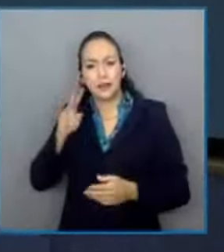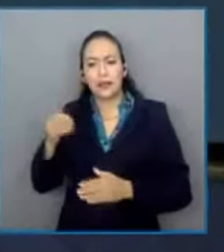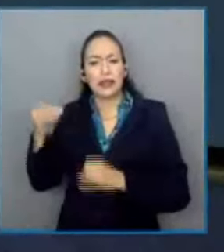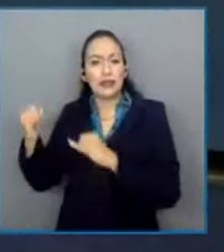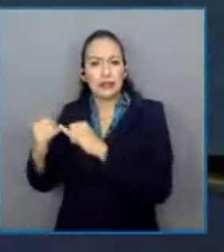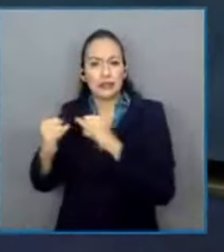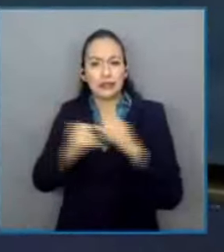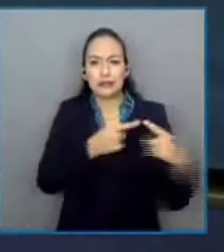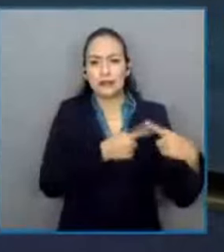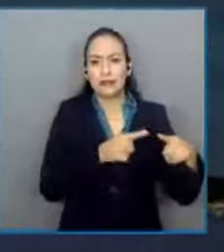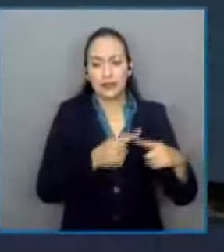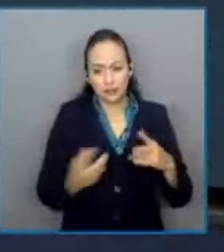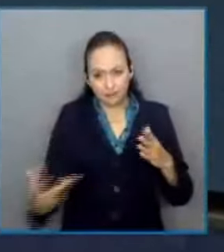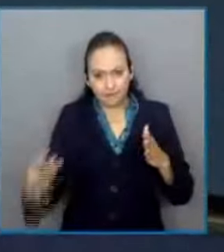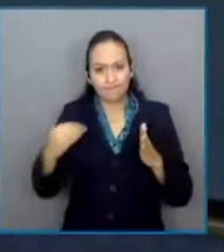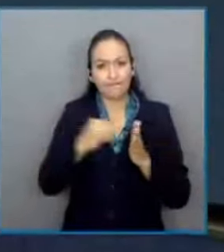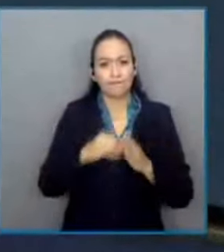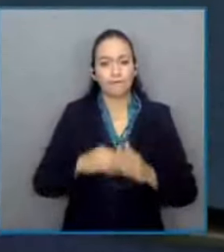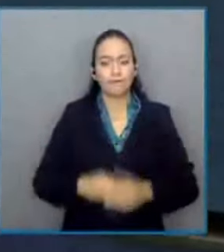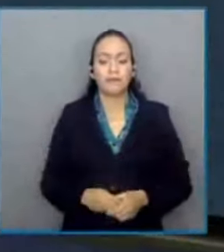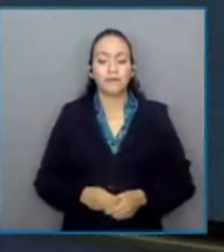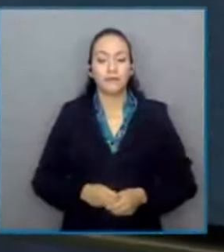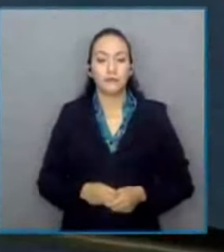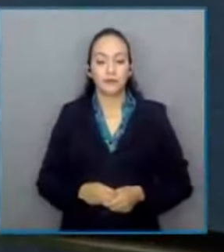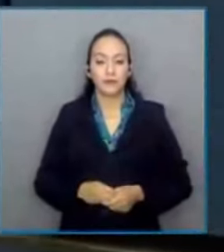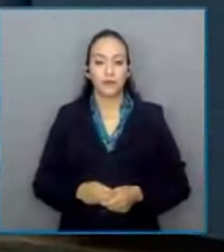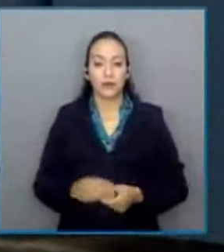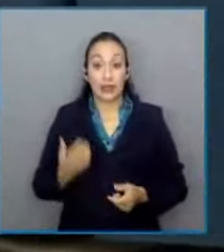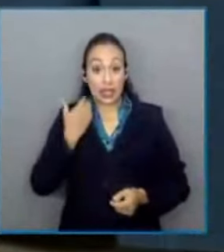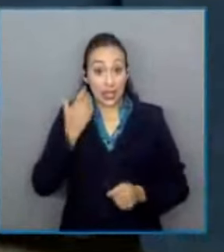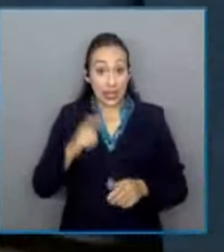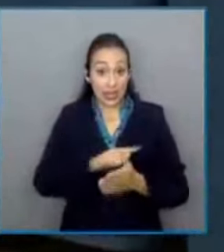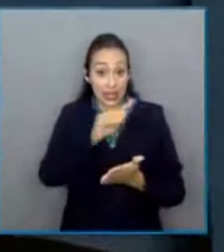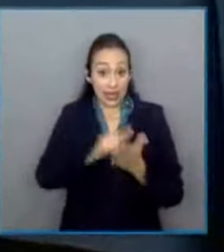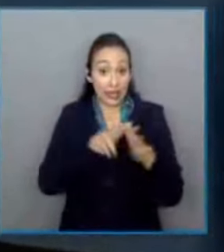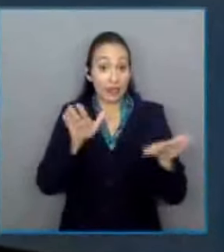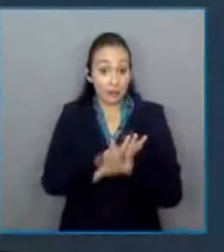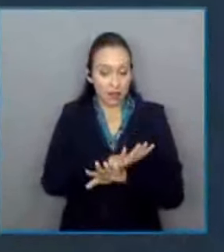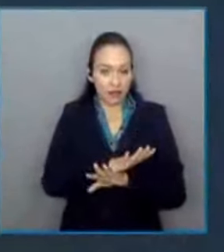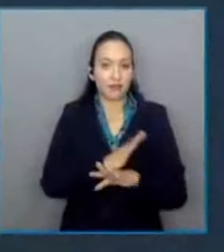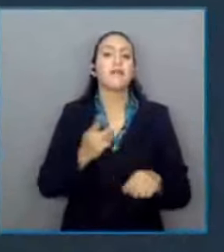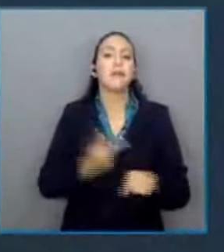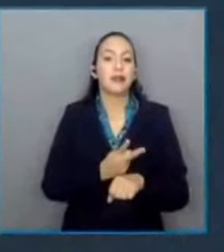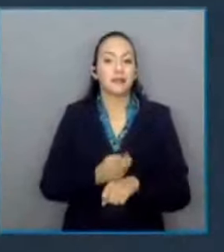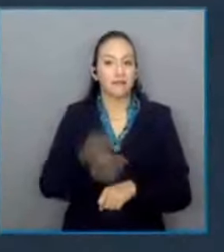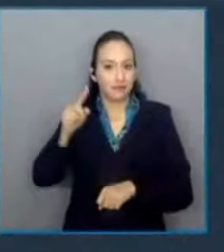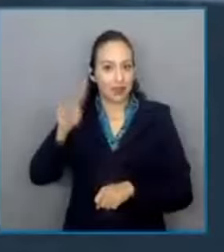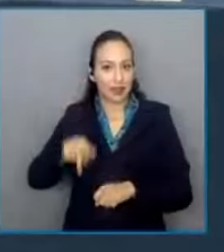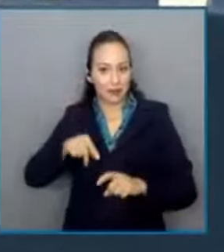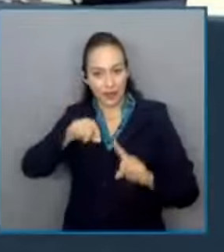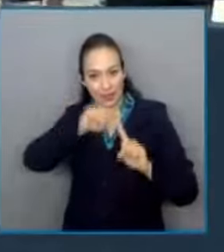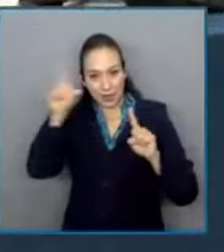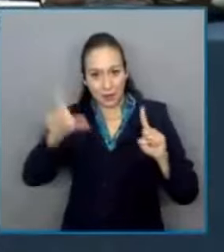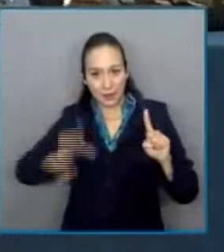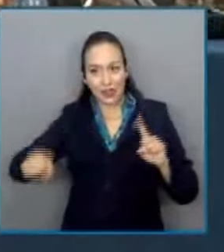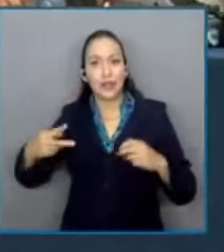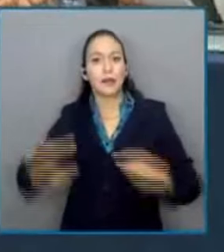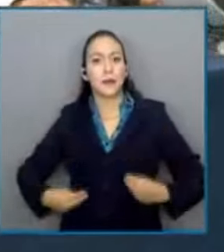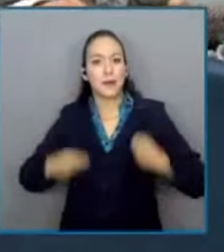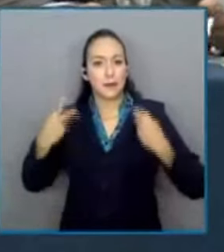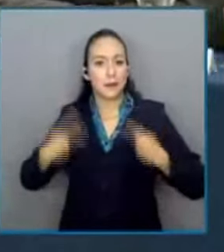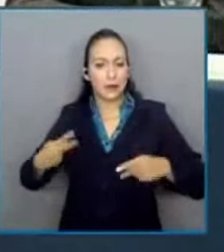El cambio de la ley no cambia la realidad. Esto es algo sumamente